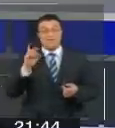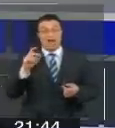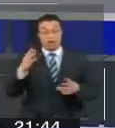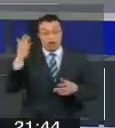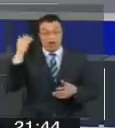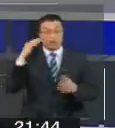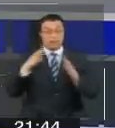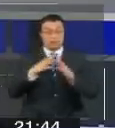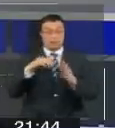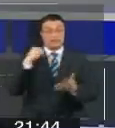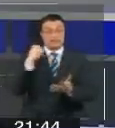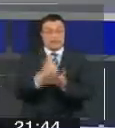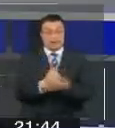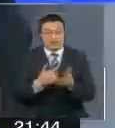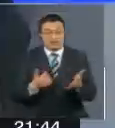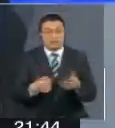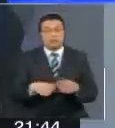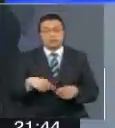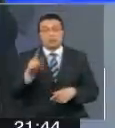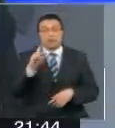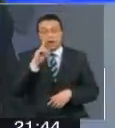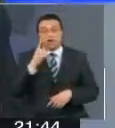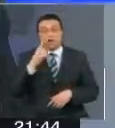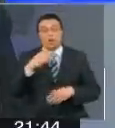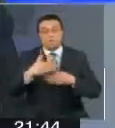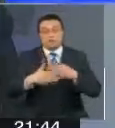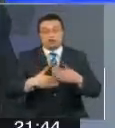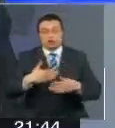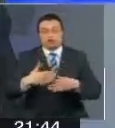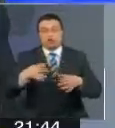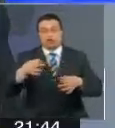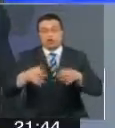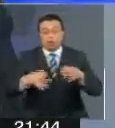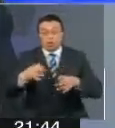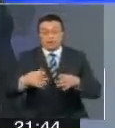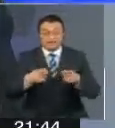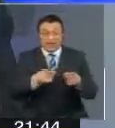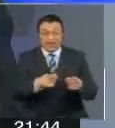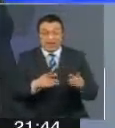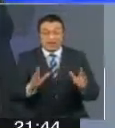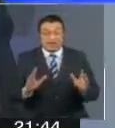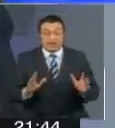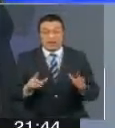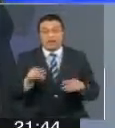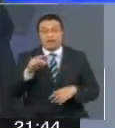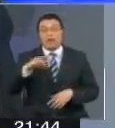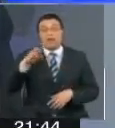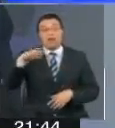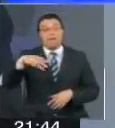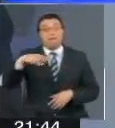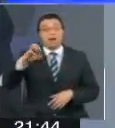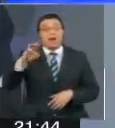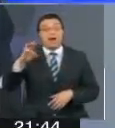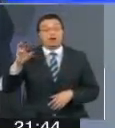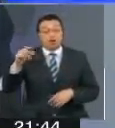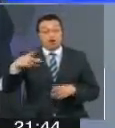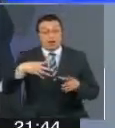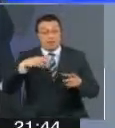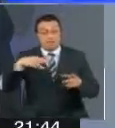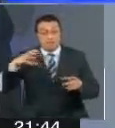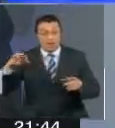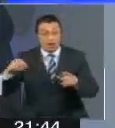dictadura? Hay un proceso judicial, tengo entendido. Marco es hijo de